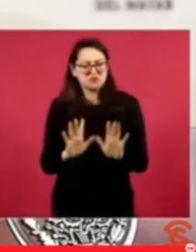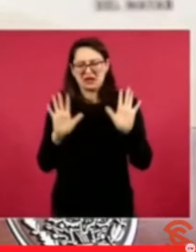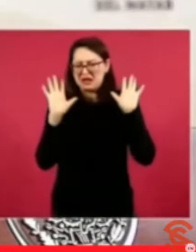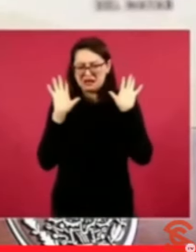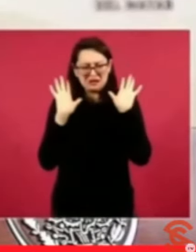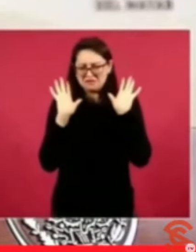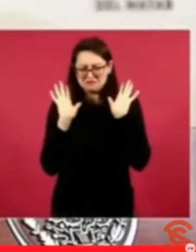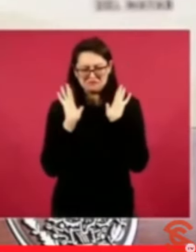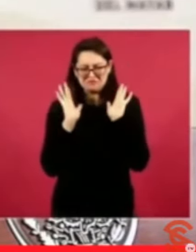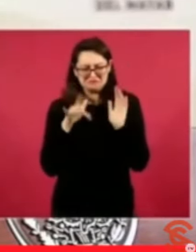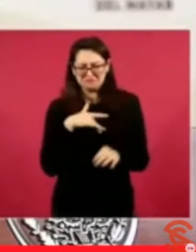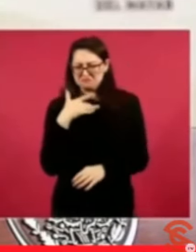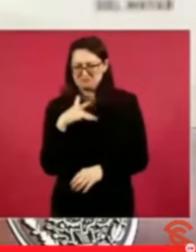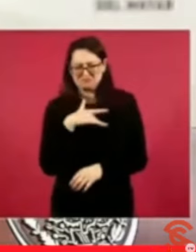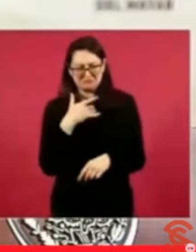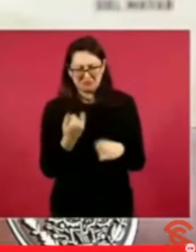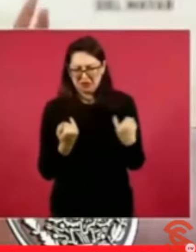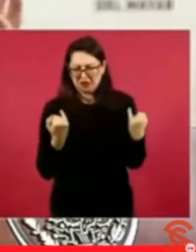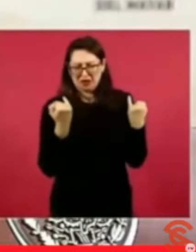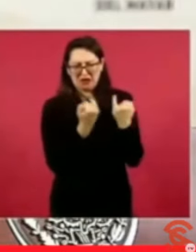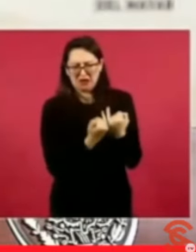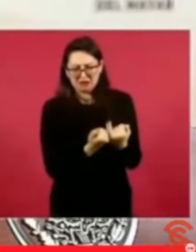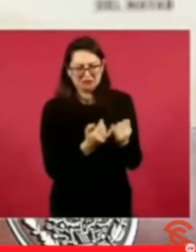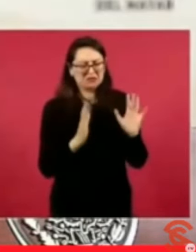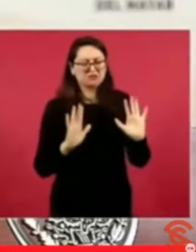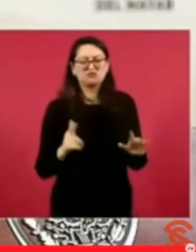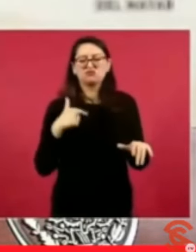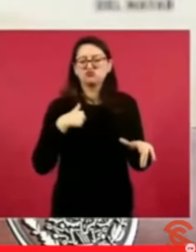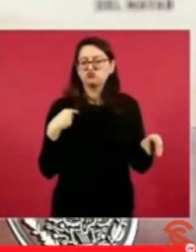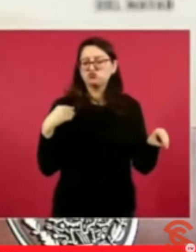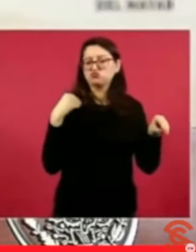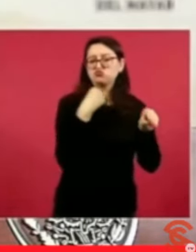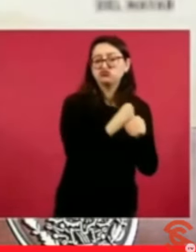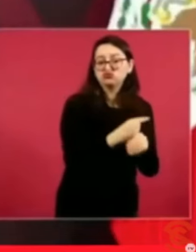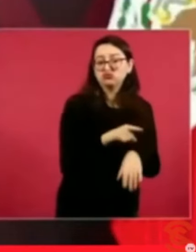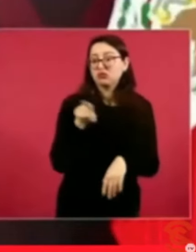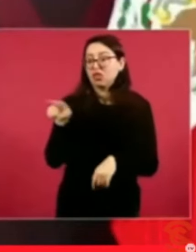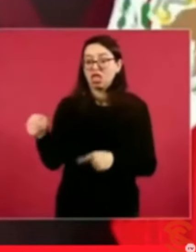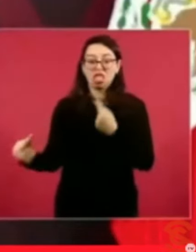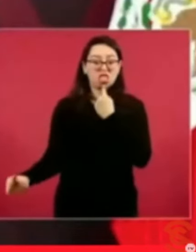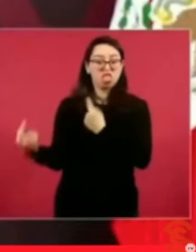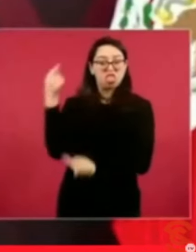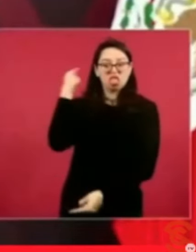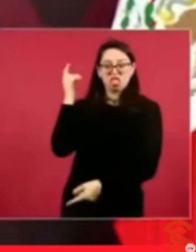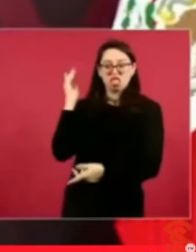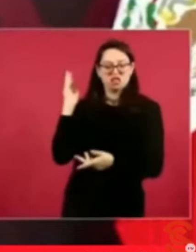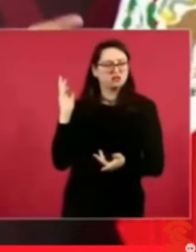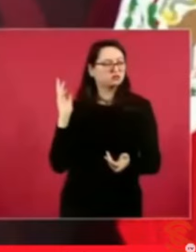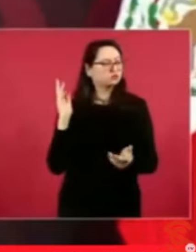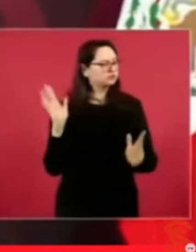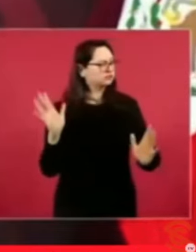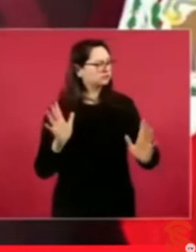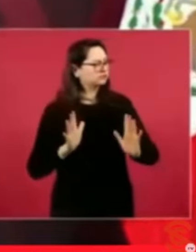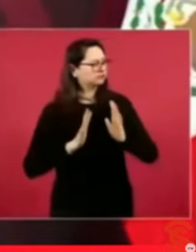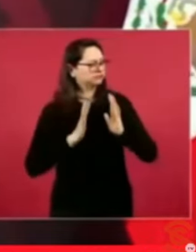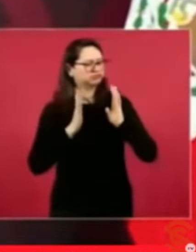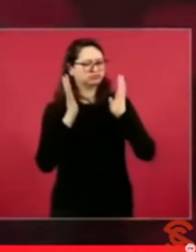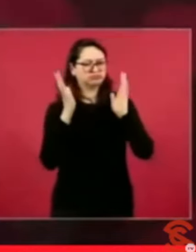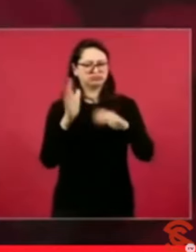sentimientos y saben que me sucede con bastante frecuencia nada más que eso